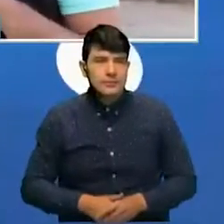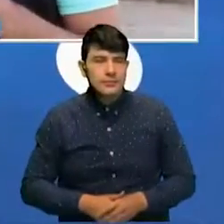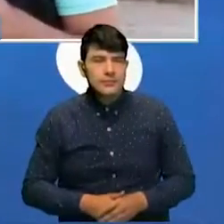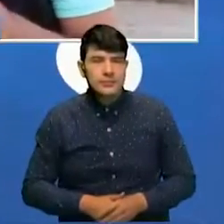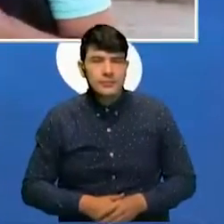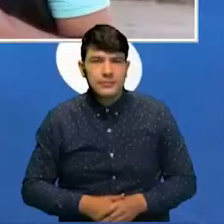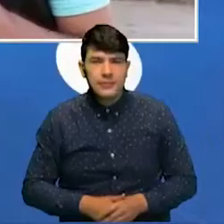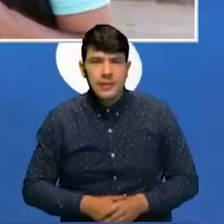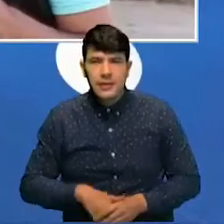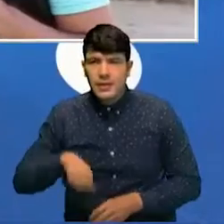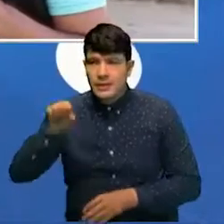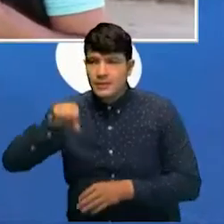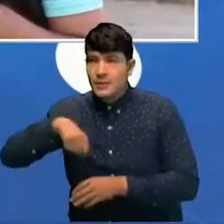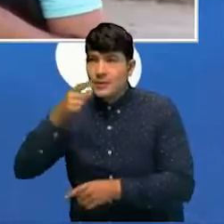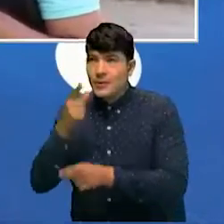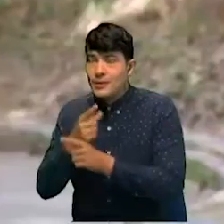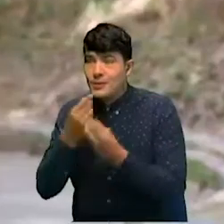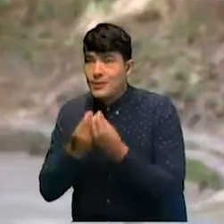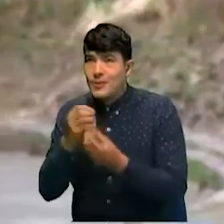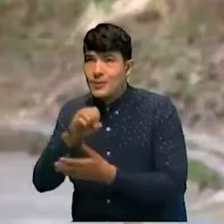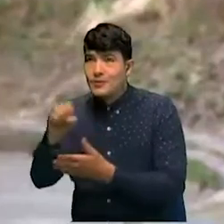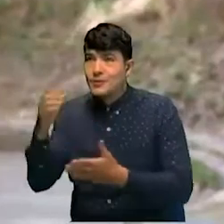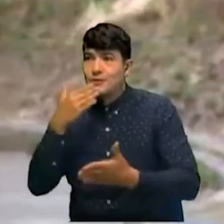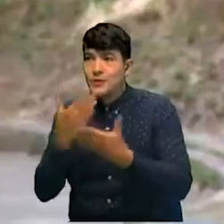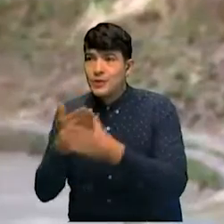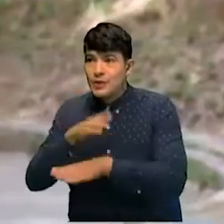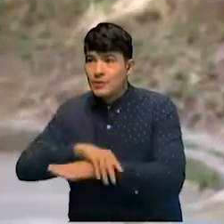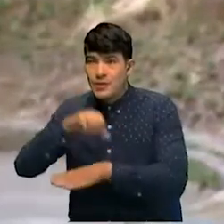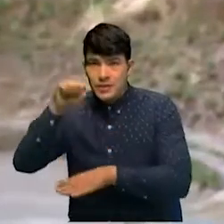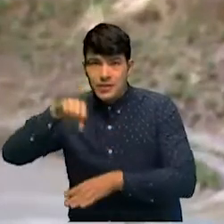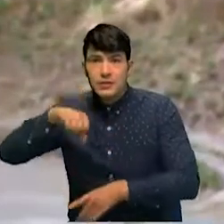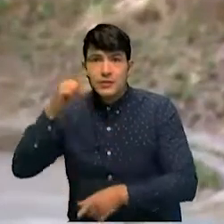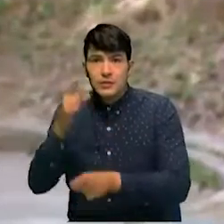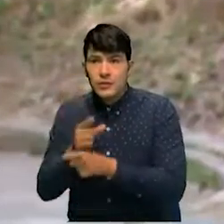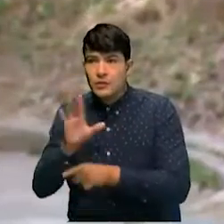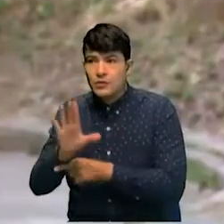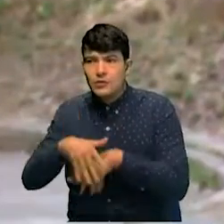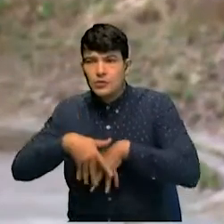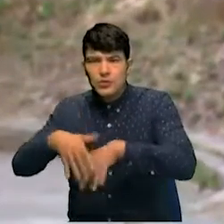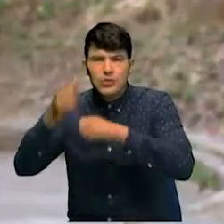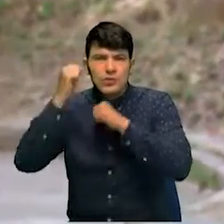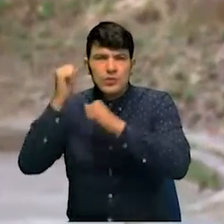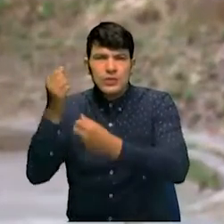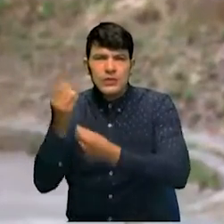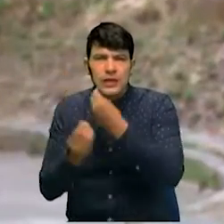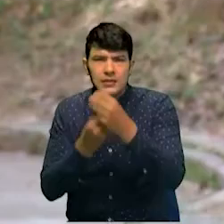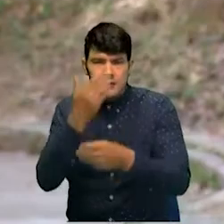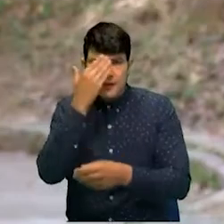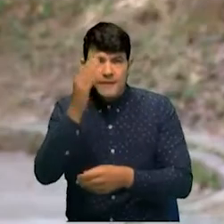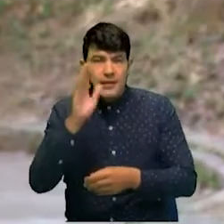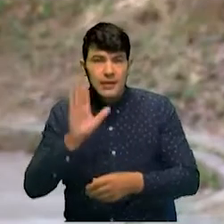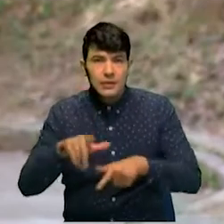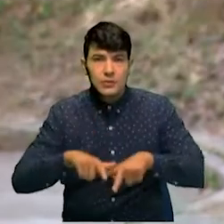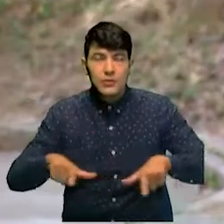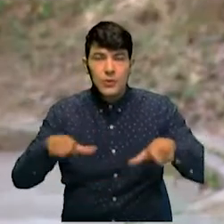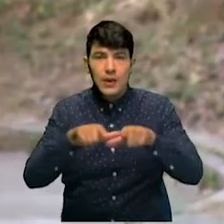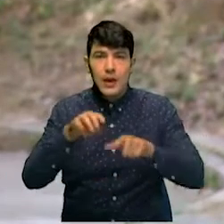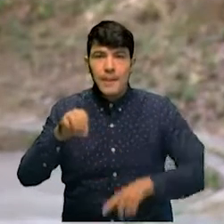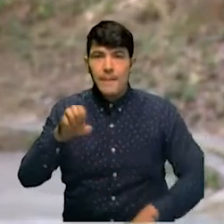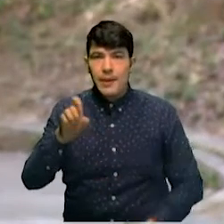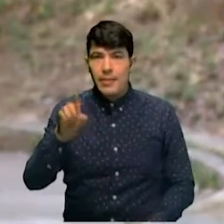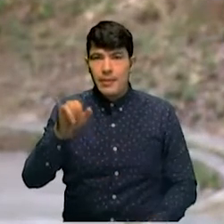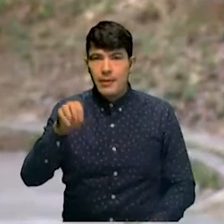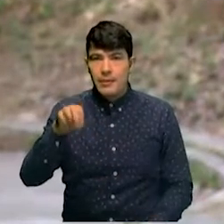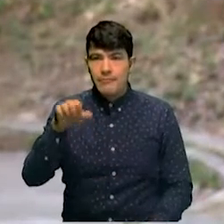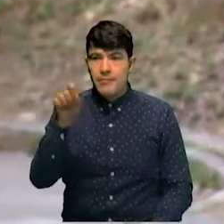Así es, compañeros y televidentes de Oriente Noticias, muy buenas tardes. Pues esta protesta se realizó frente a las instalaciones de Medimás en el municipio